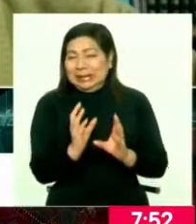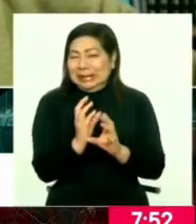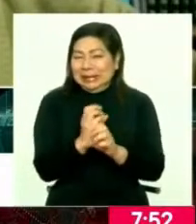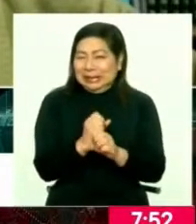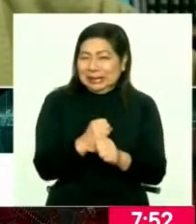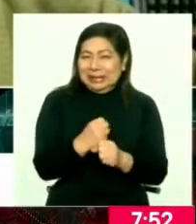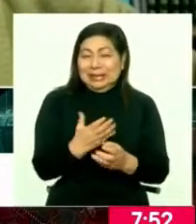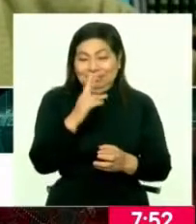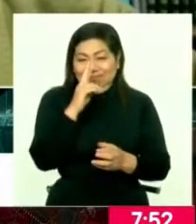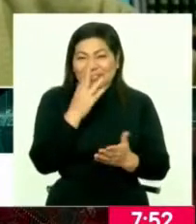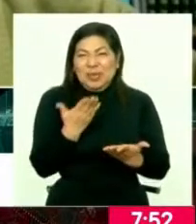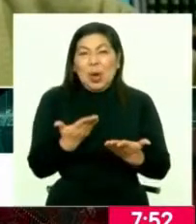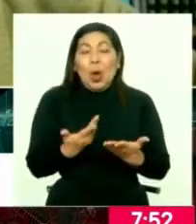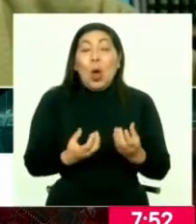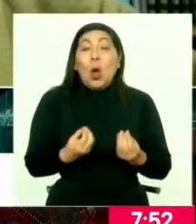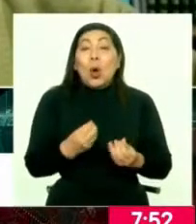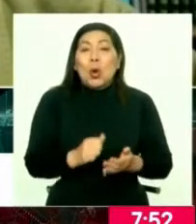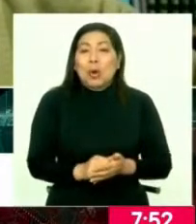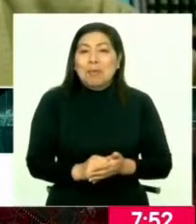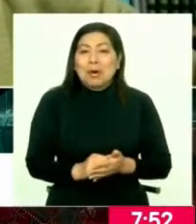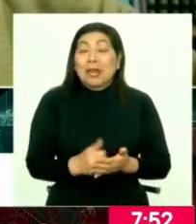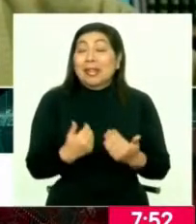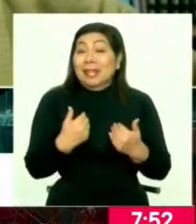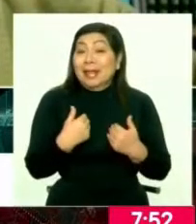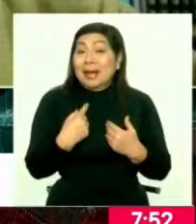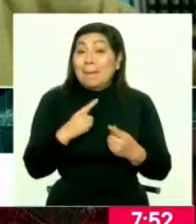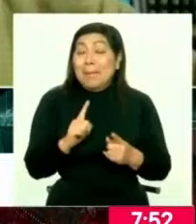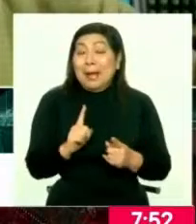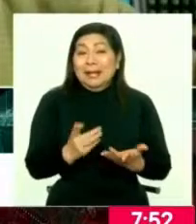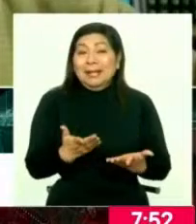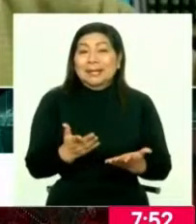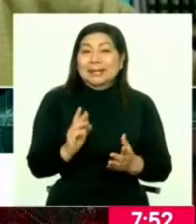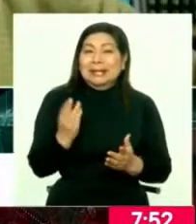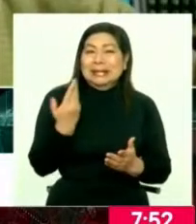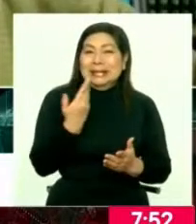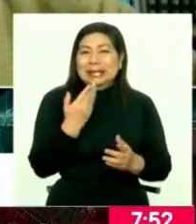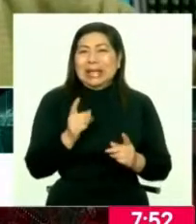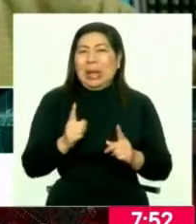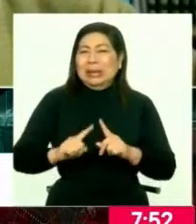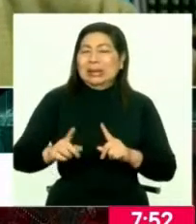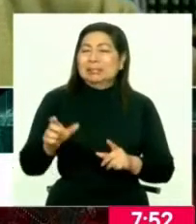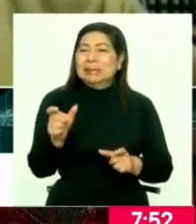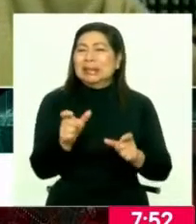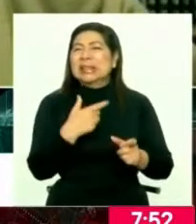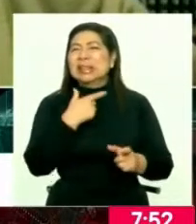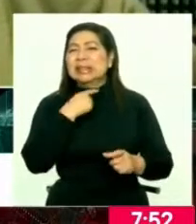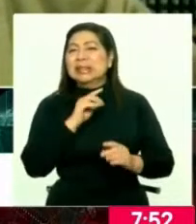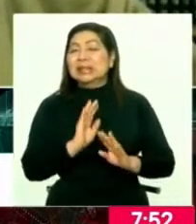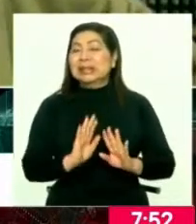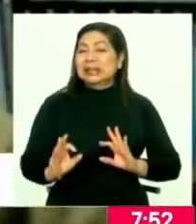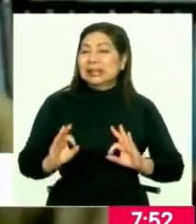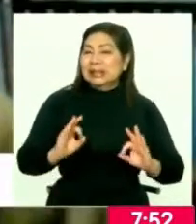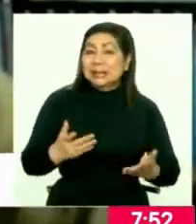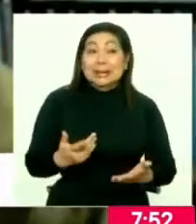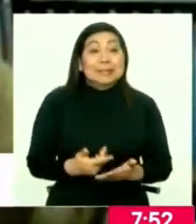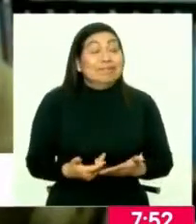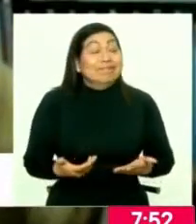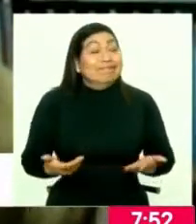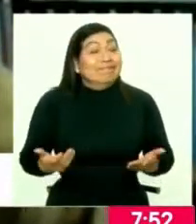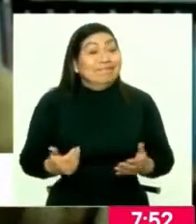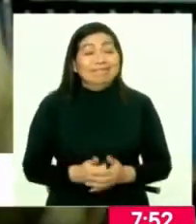ajustes allí, ¿no? Respecto de los actos públicos que tenga para evitar ese tipo de críticas, ¿no? Sí, claro.